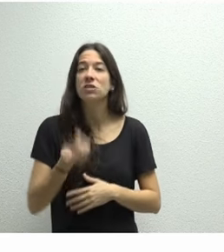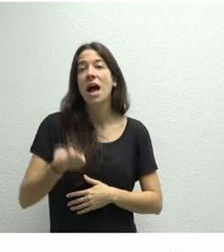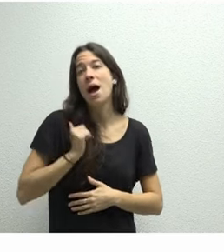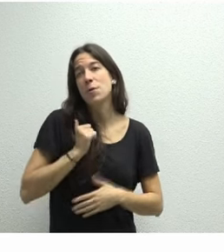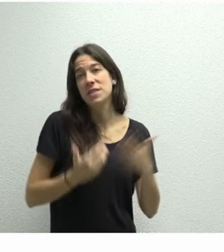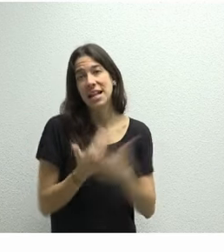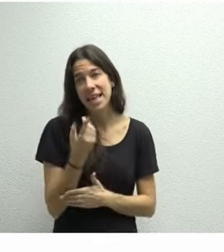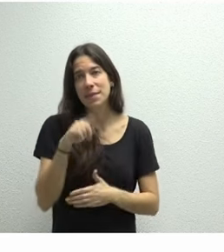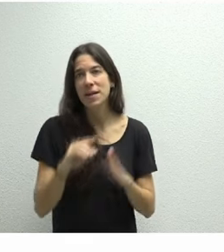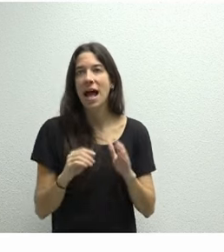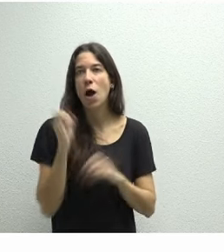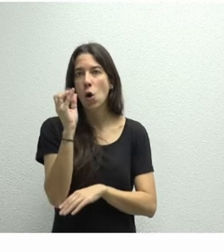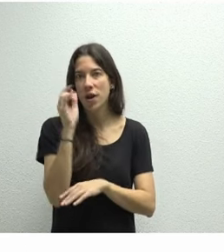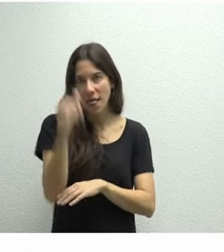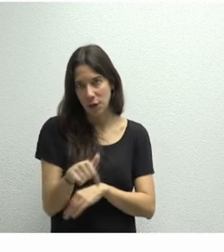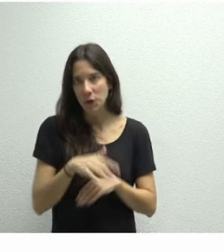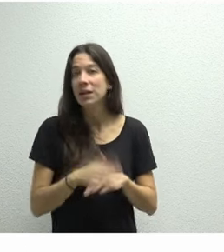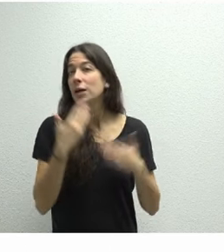muchas